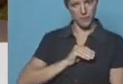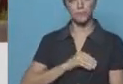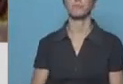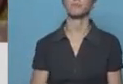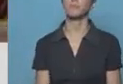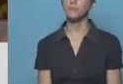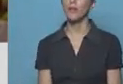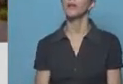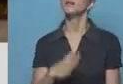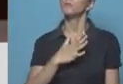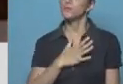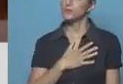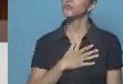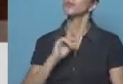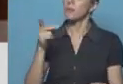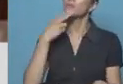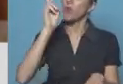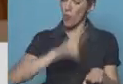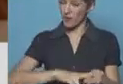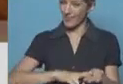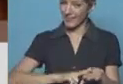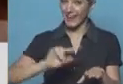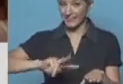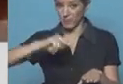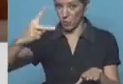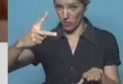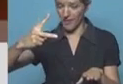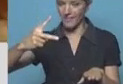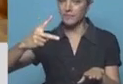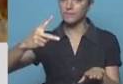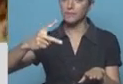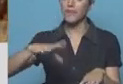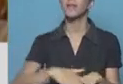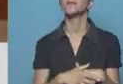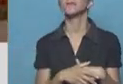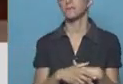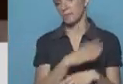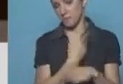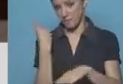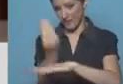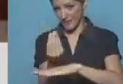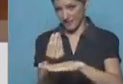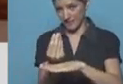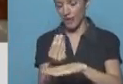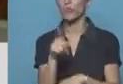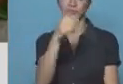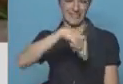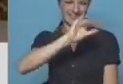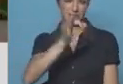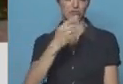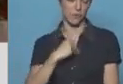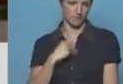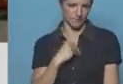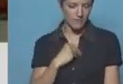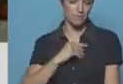olvidado, yo juré también por él como presidenta la segunda vez. Y por supuesto ustedes saben que yo soy muy creyente y un